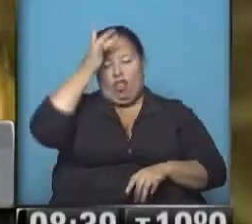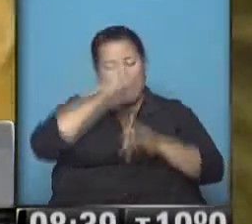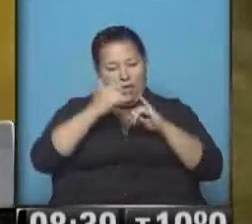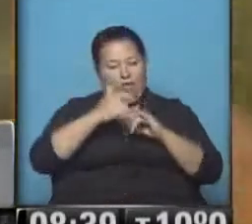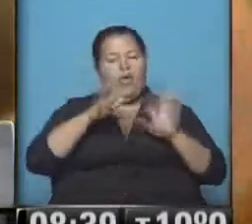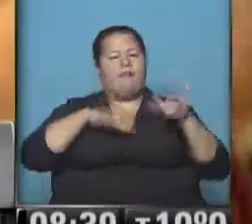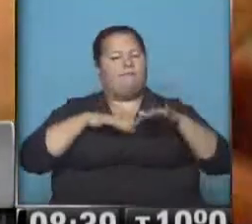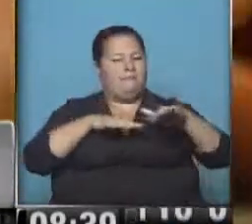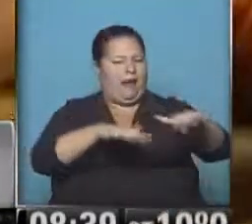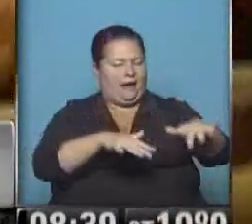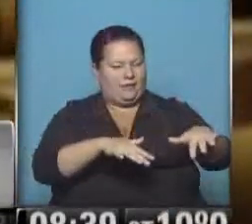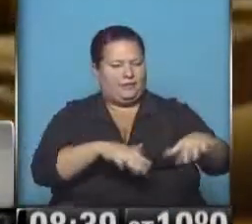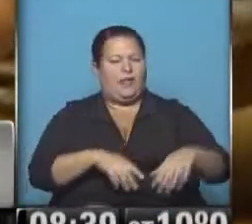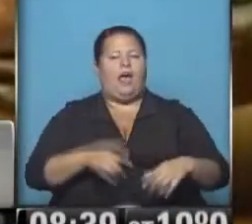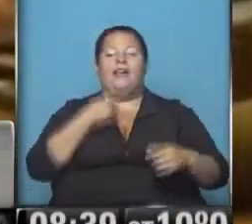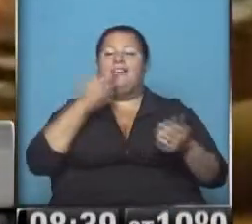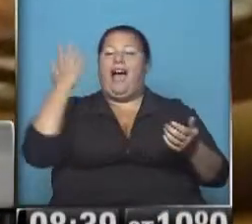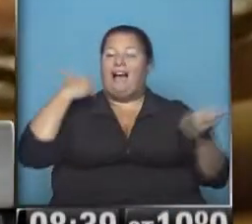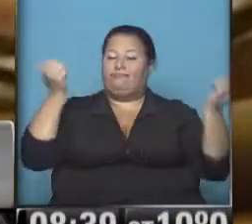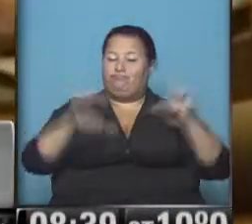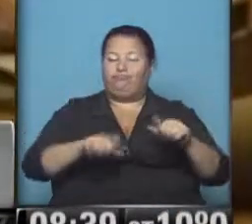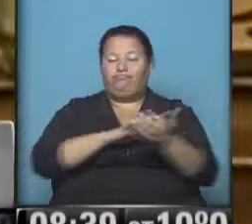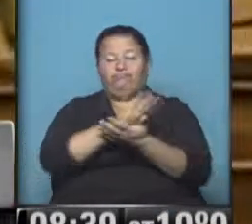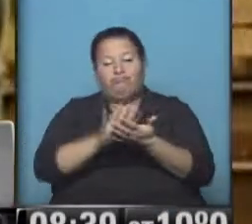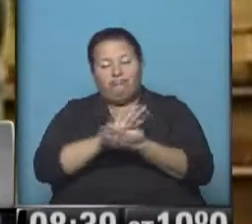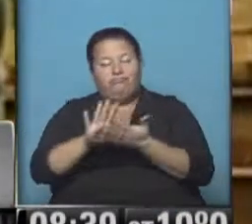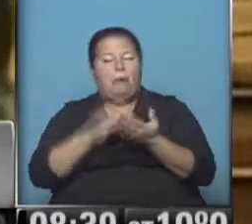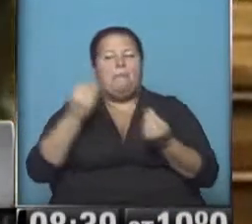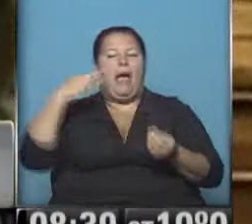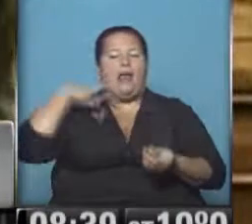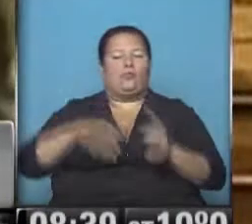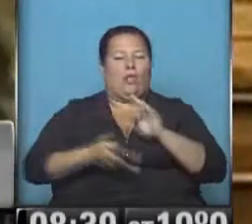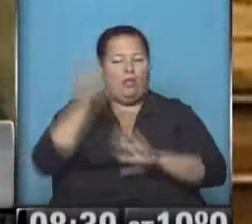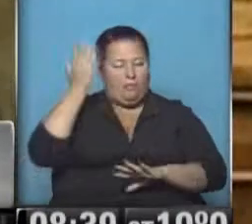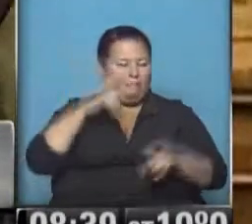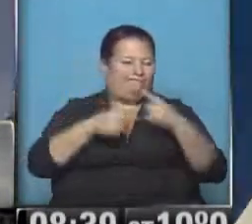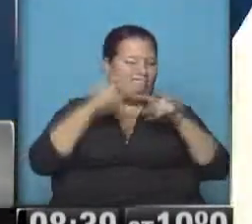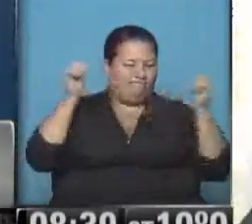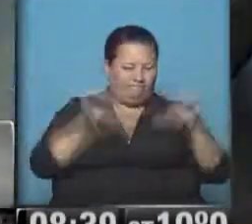una movilización, al fracasar una nueva instancia de la negociación paritaria.